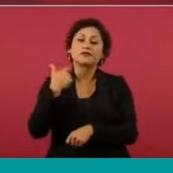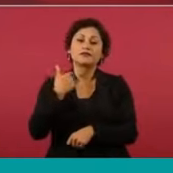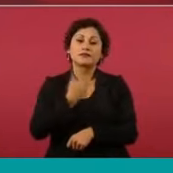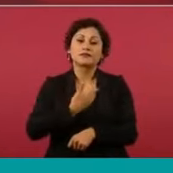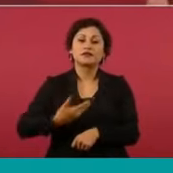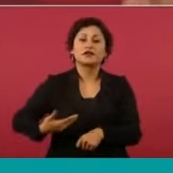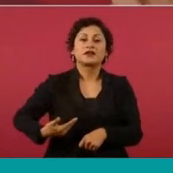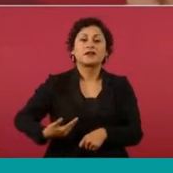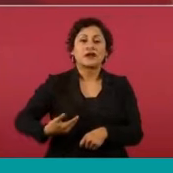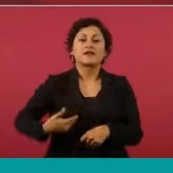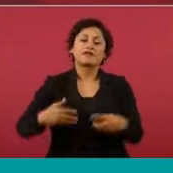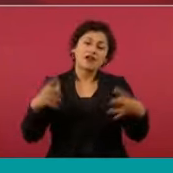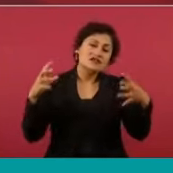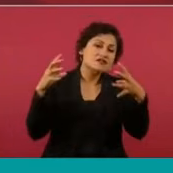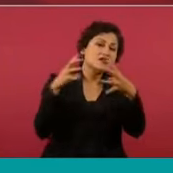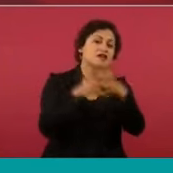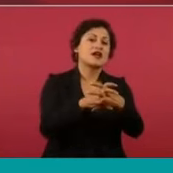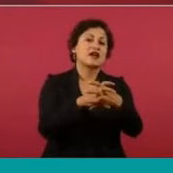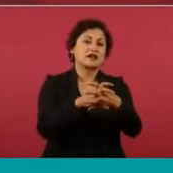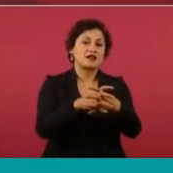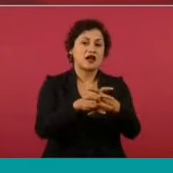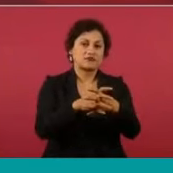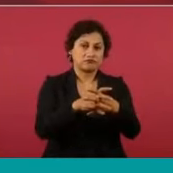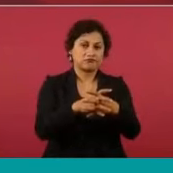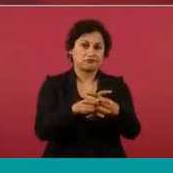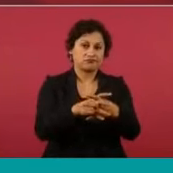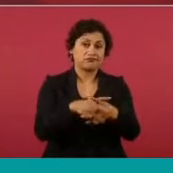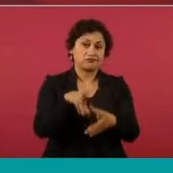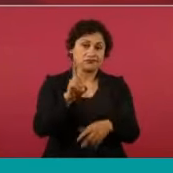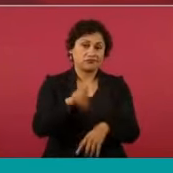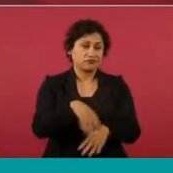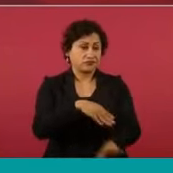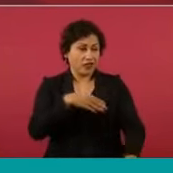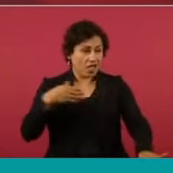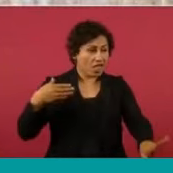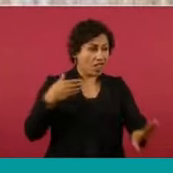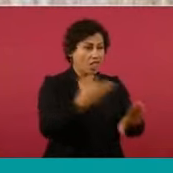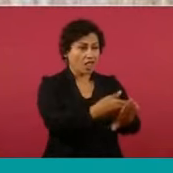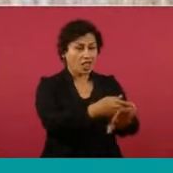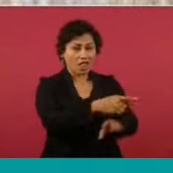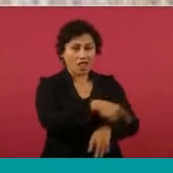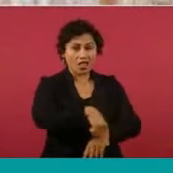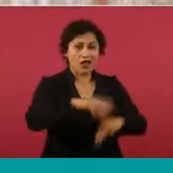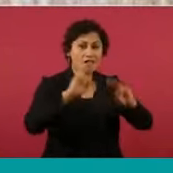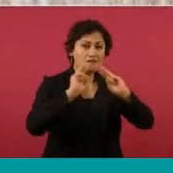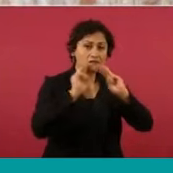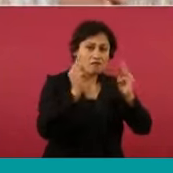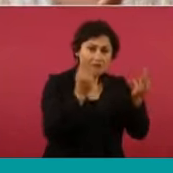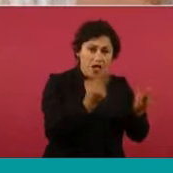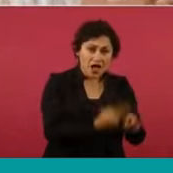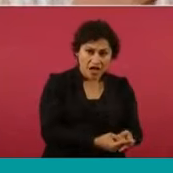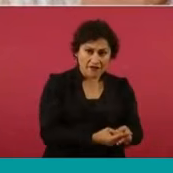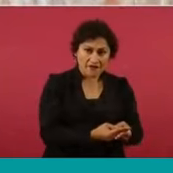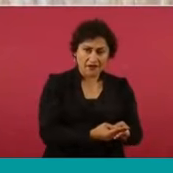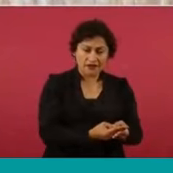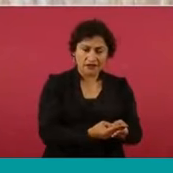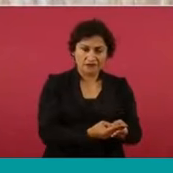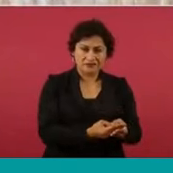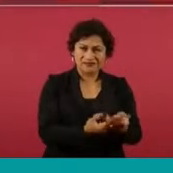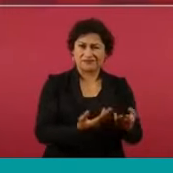que le pegó un garrotazo a lo tonto, al avispero, nada más para buscar